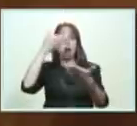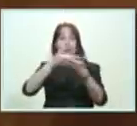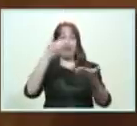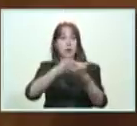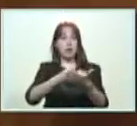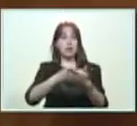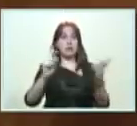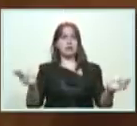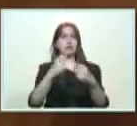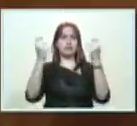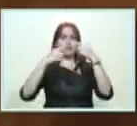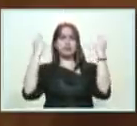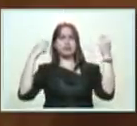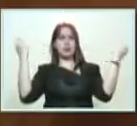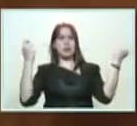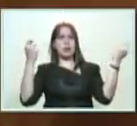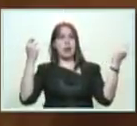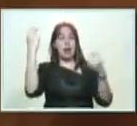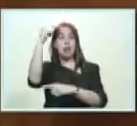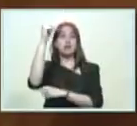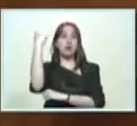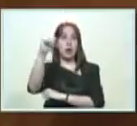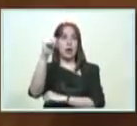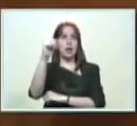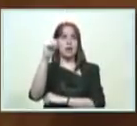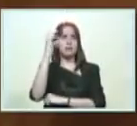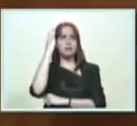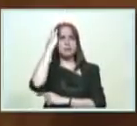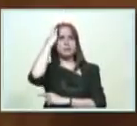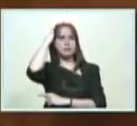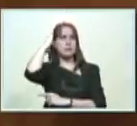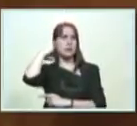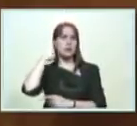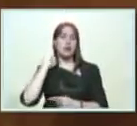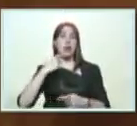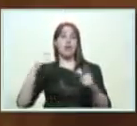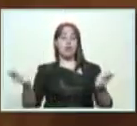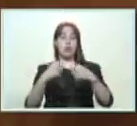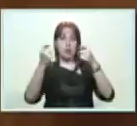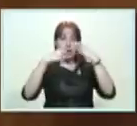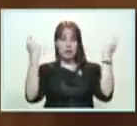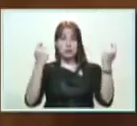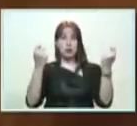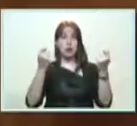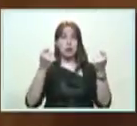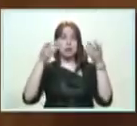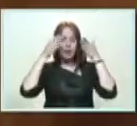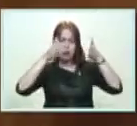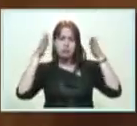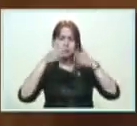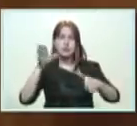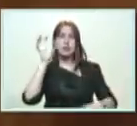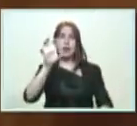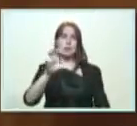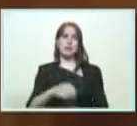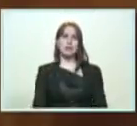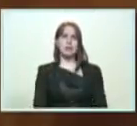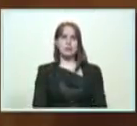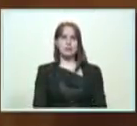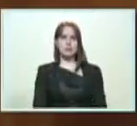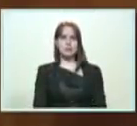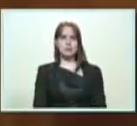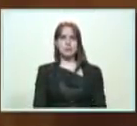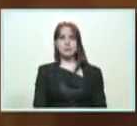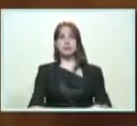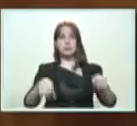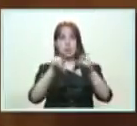un diario de mayor circulación nacional y se ordena la publicación para la orientación de la patria. De igual